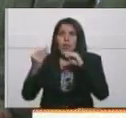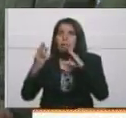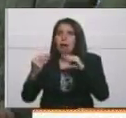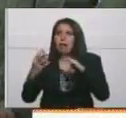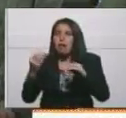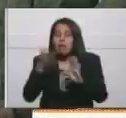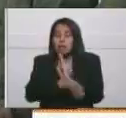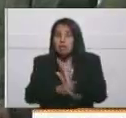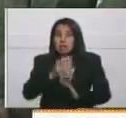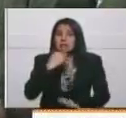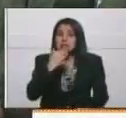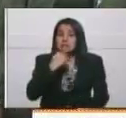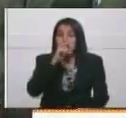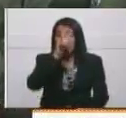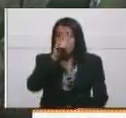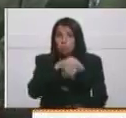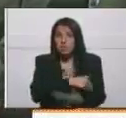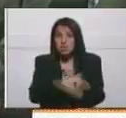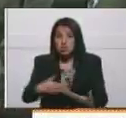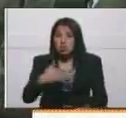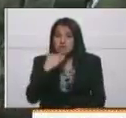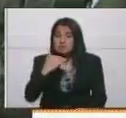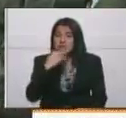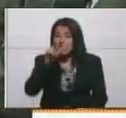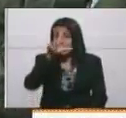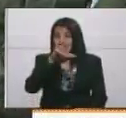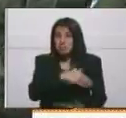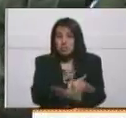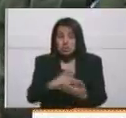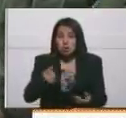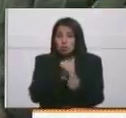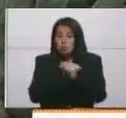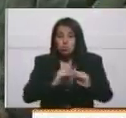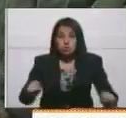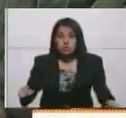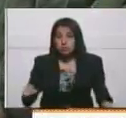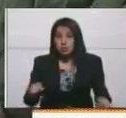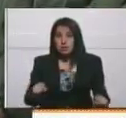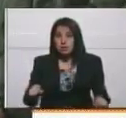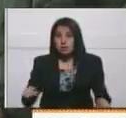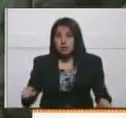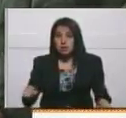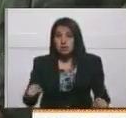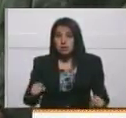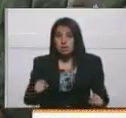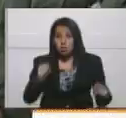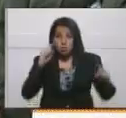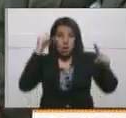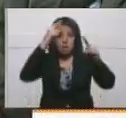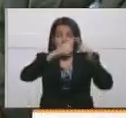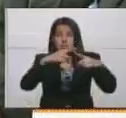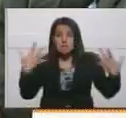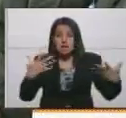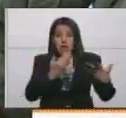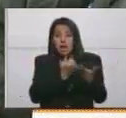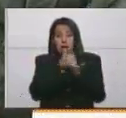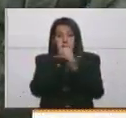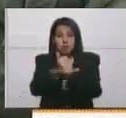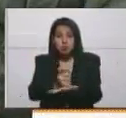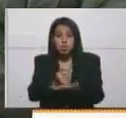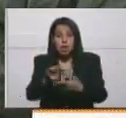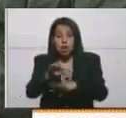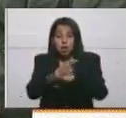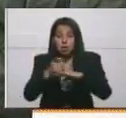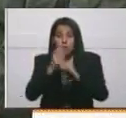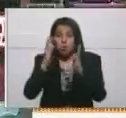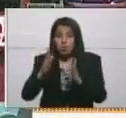de viviendas, rumbo a los 3 millones de viviendas. Imposible, Diosdado, imposible hablar de ese meta sin la colaboración de los gobernadores y